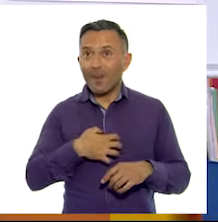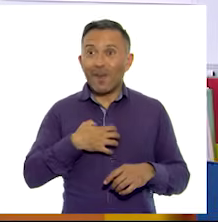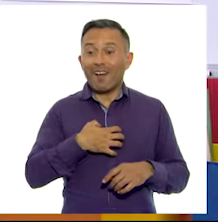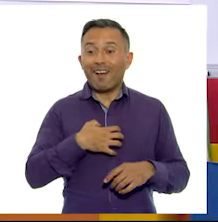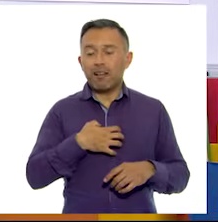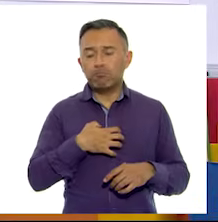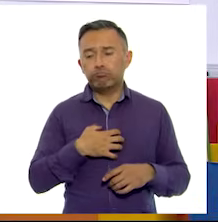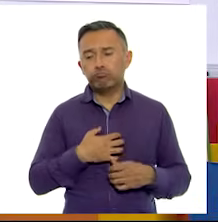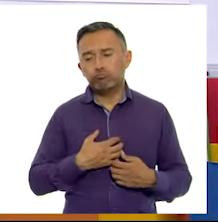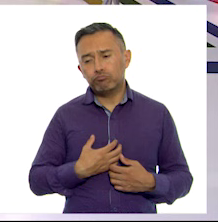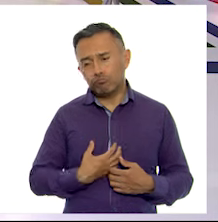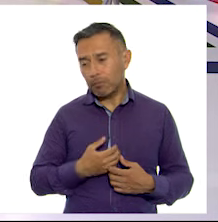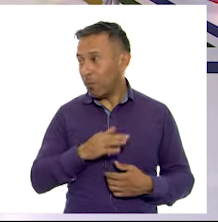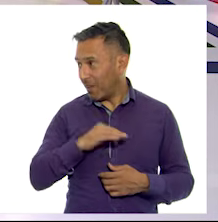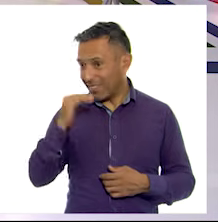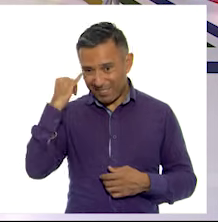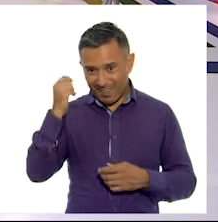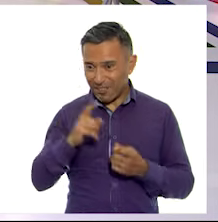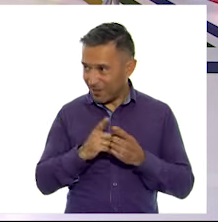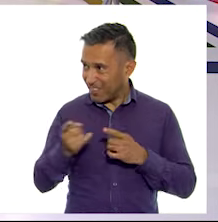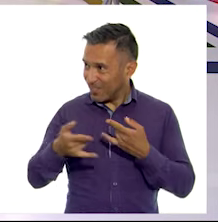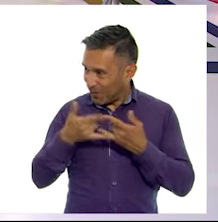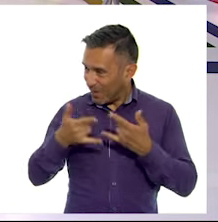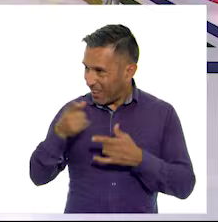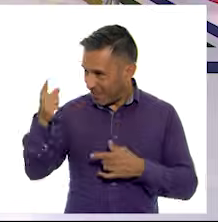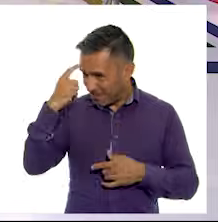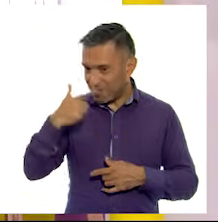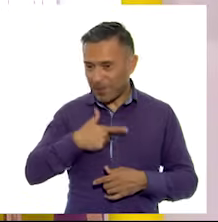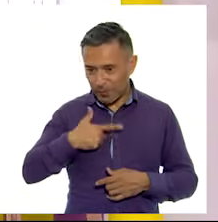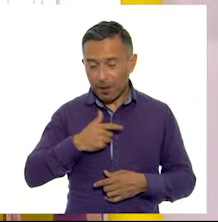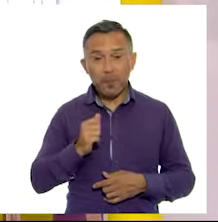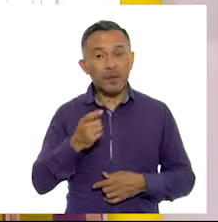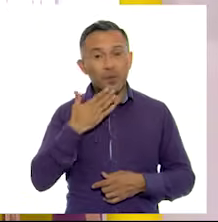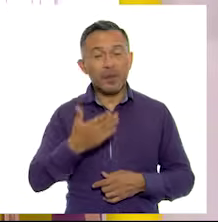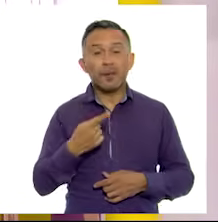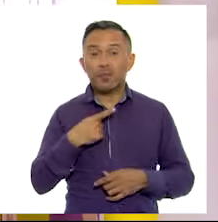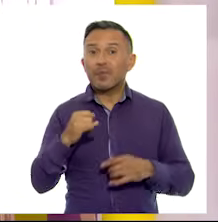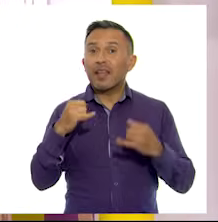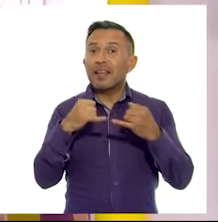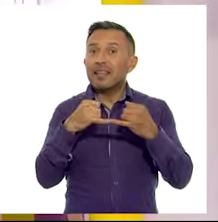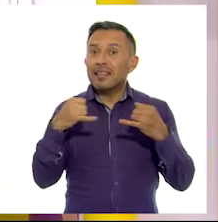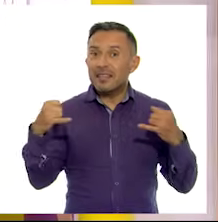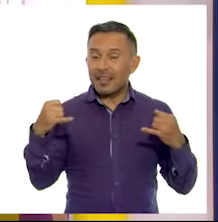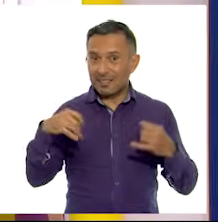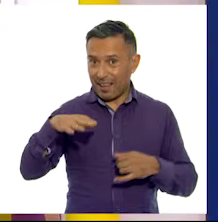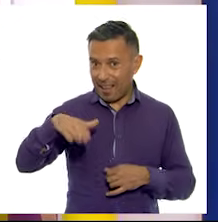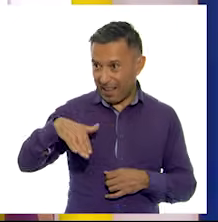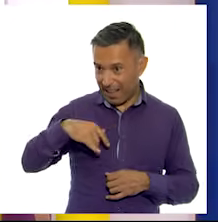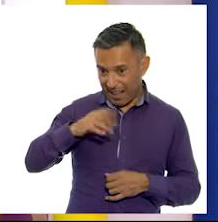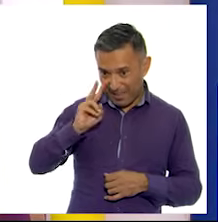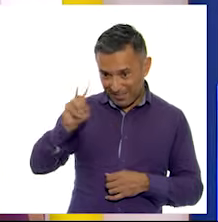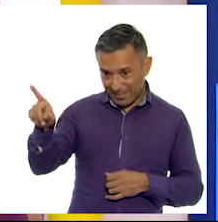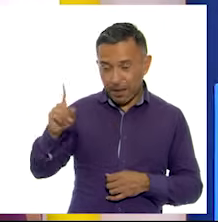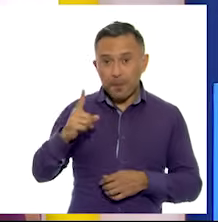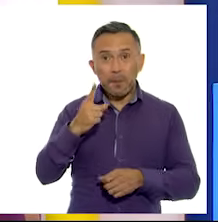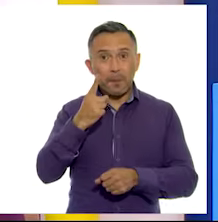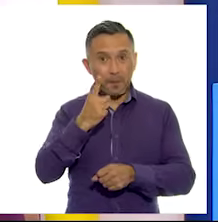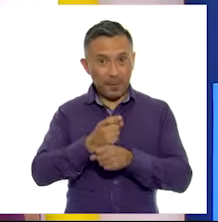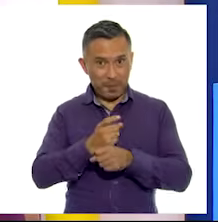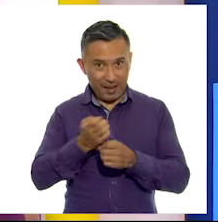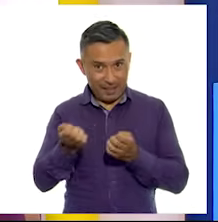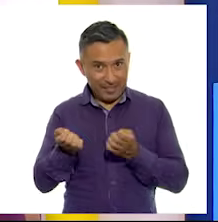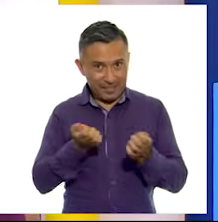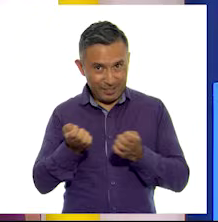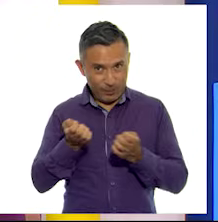me gustan las historias que te estás imaginando. ¿Verdad? Excelente. Oye, pues con estas líneas, así como hicimos ahí en este primer ejercicio Eric y